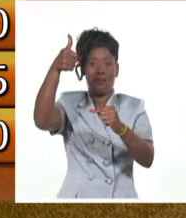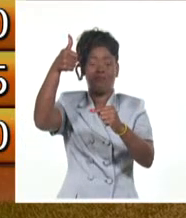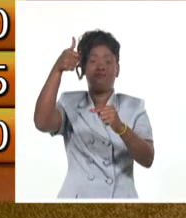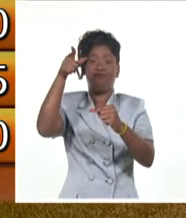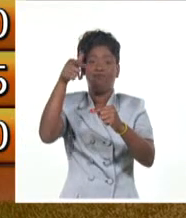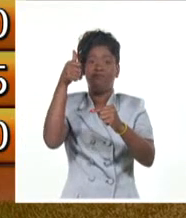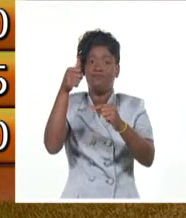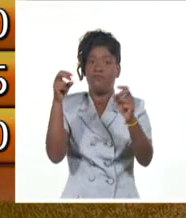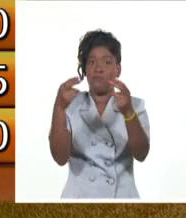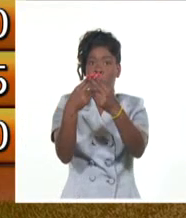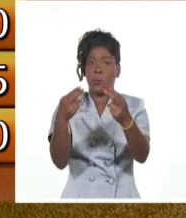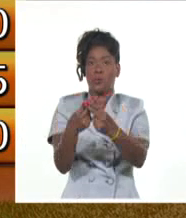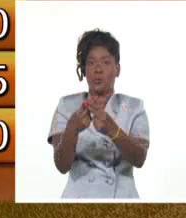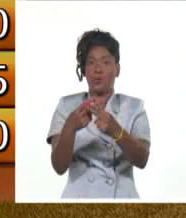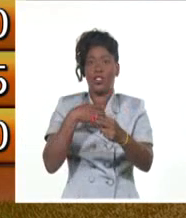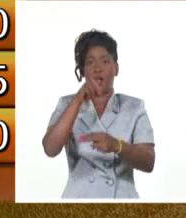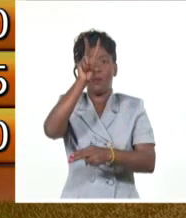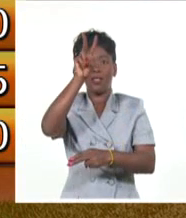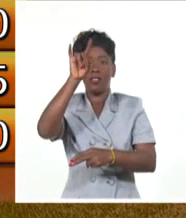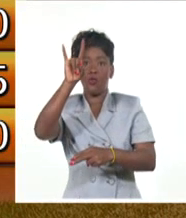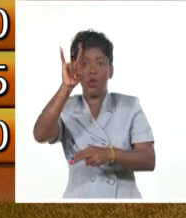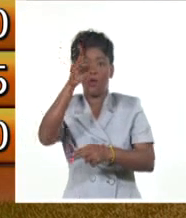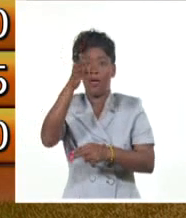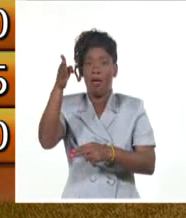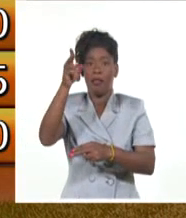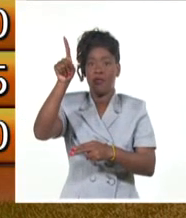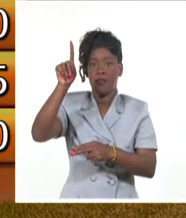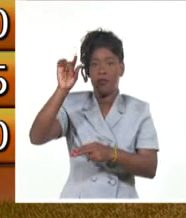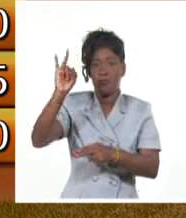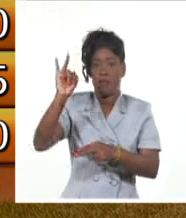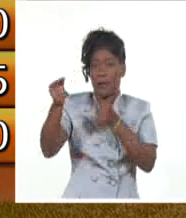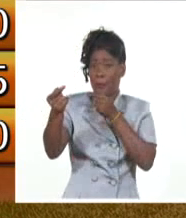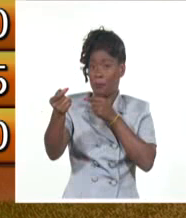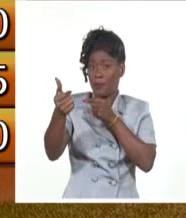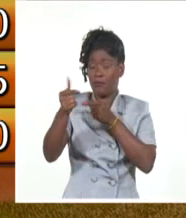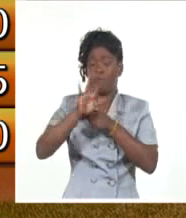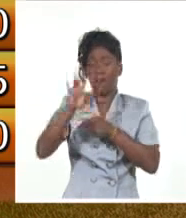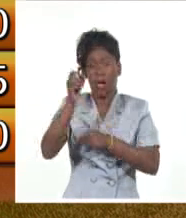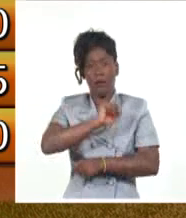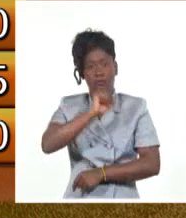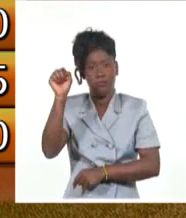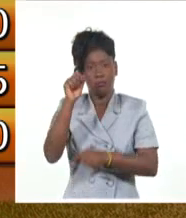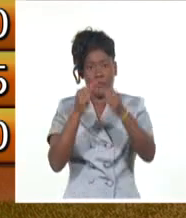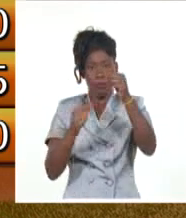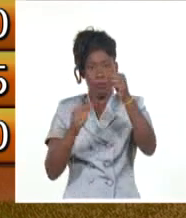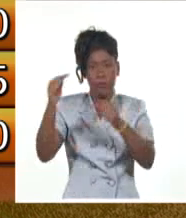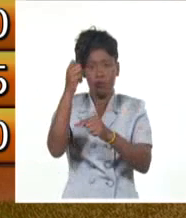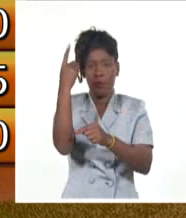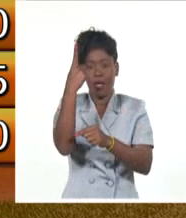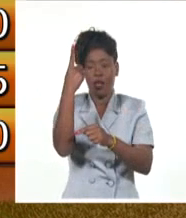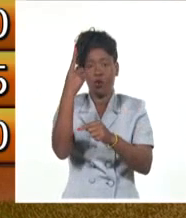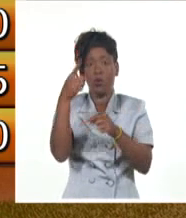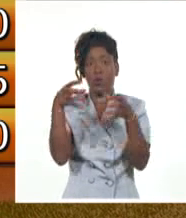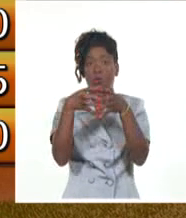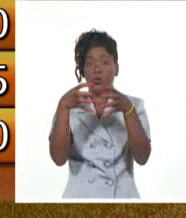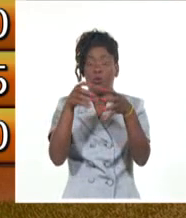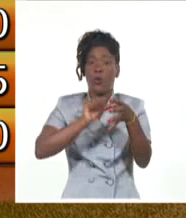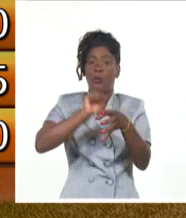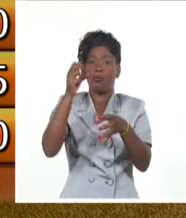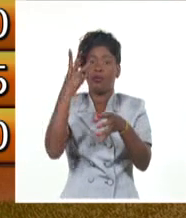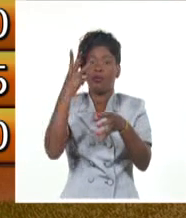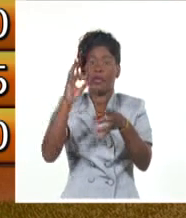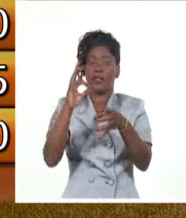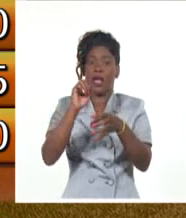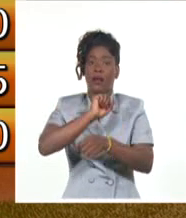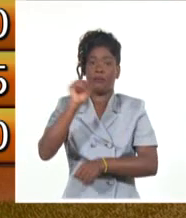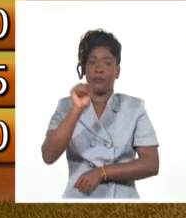balance de 29 y 17. Están cerca de convertirse en los primeros en arribar a 30 victorias esta temporada. Mayabeque,